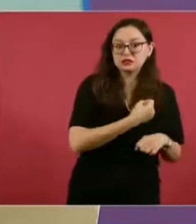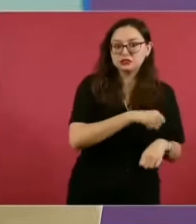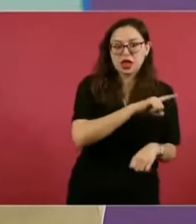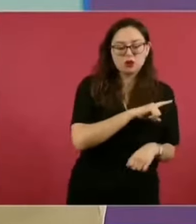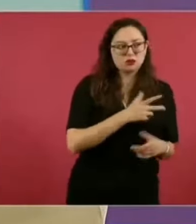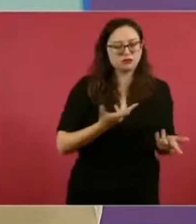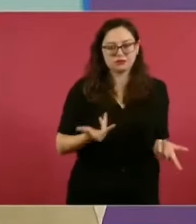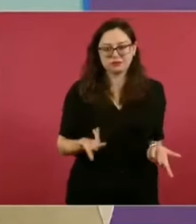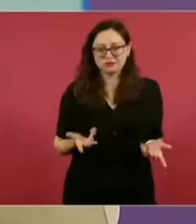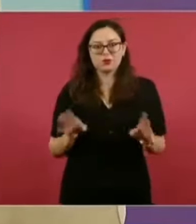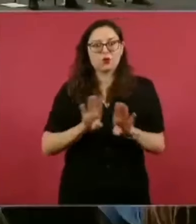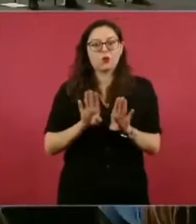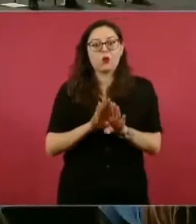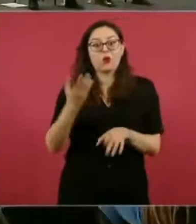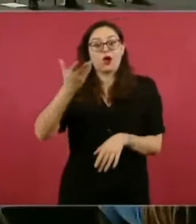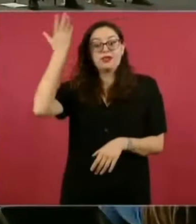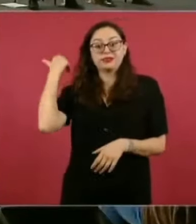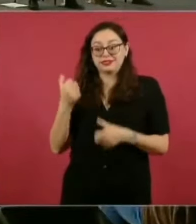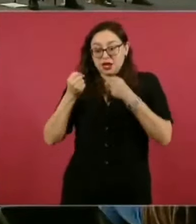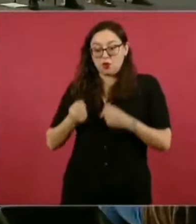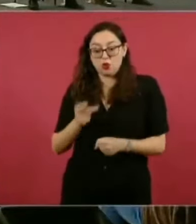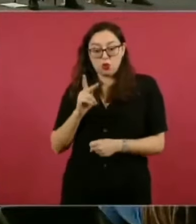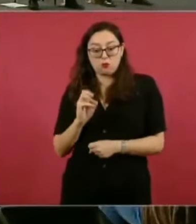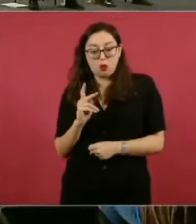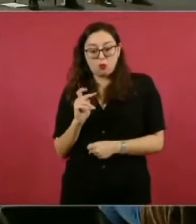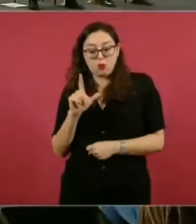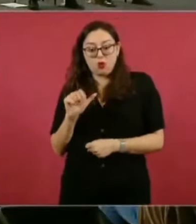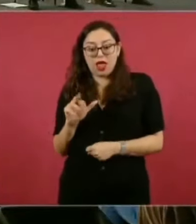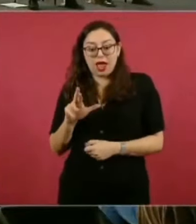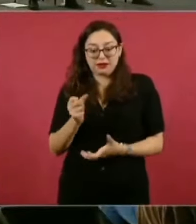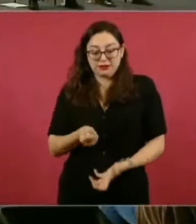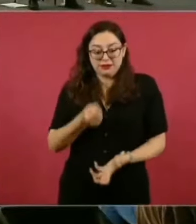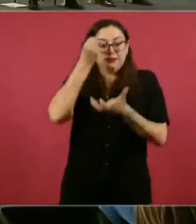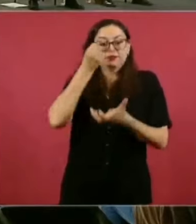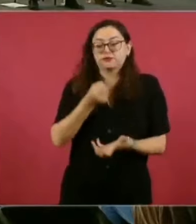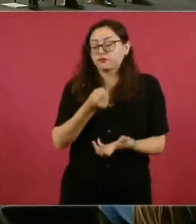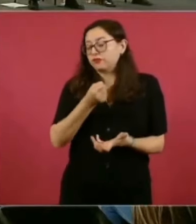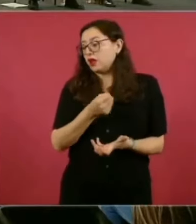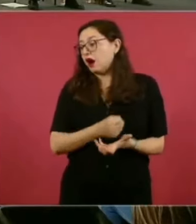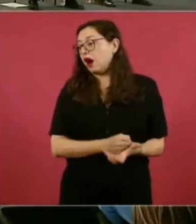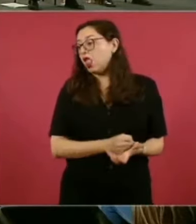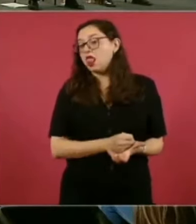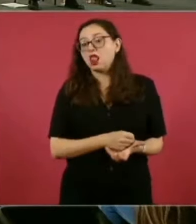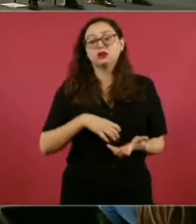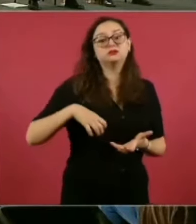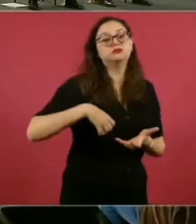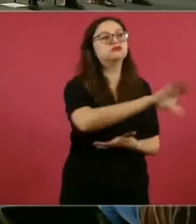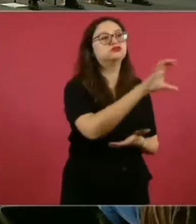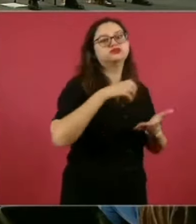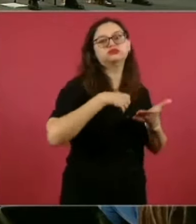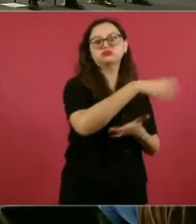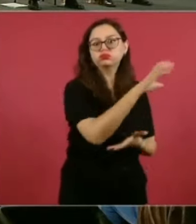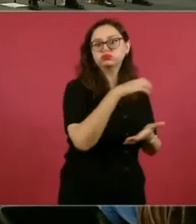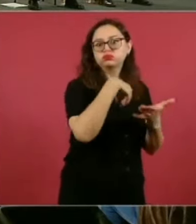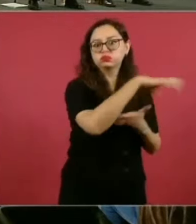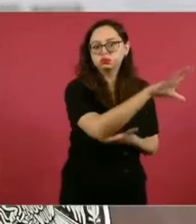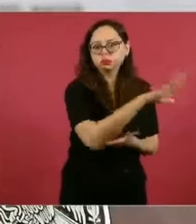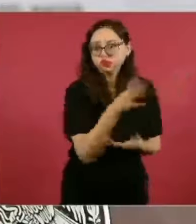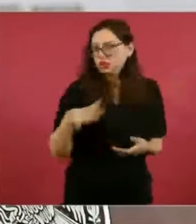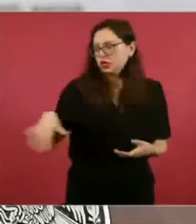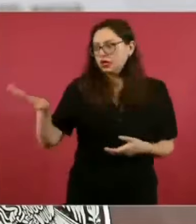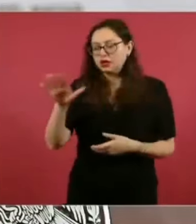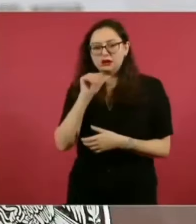más ricos que a los estados más pobres de México en ese terrible periodo donde estuvo operando. Y el otro asunto es porque